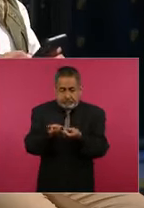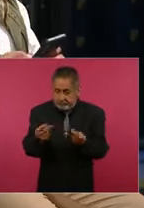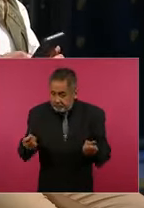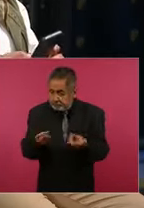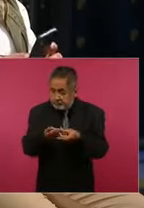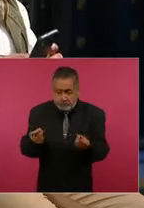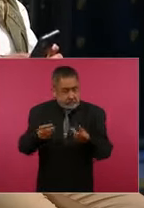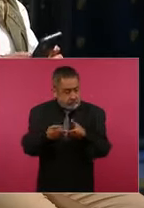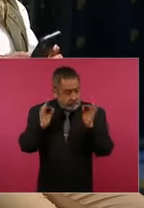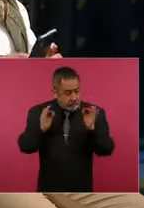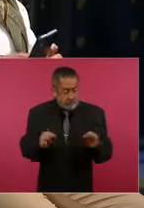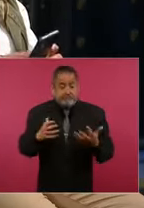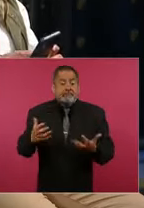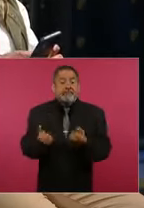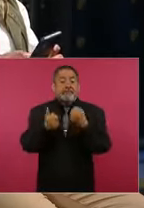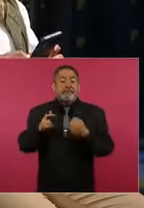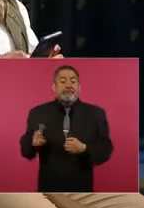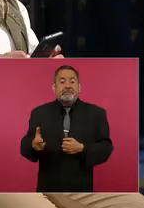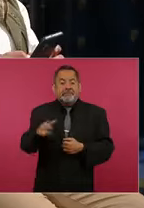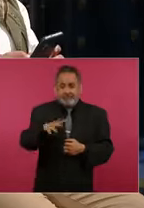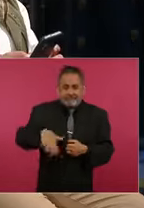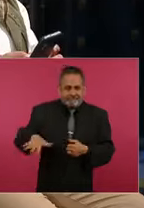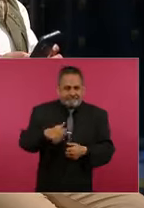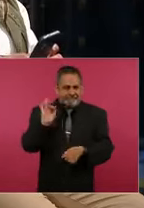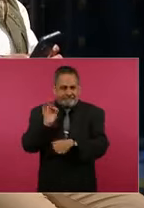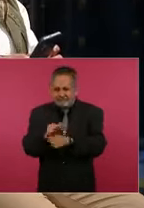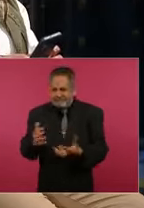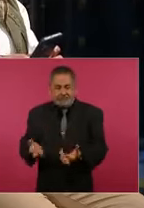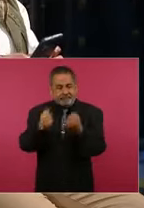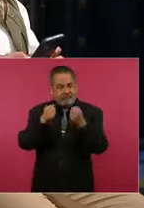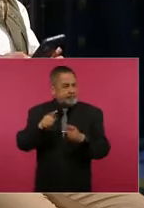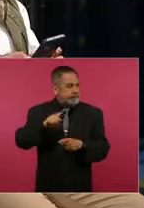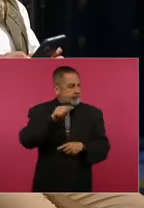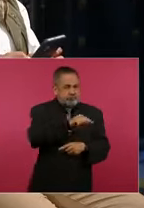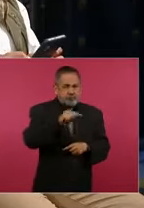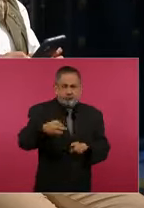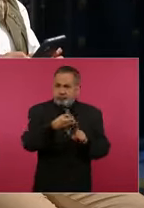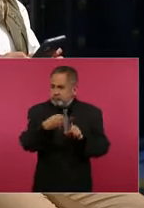hayamos salvado el río Los Horcones y que se estén poniendo en orden